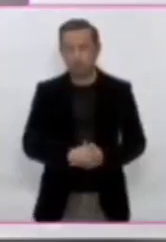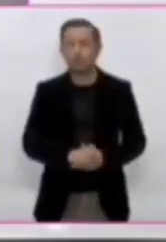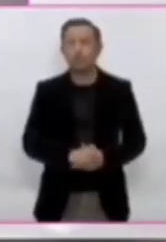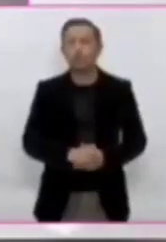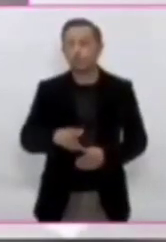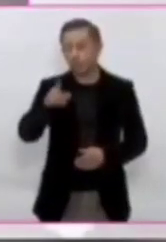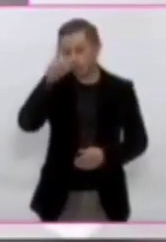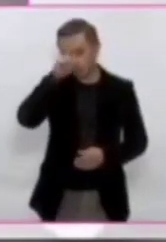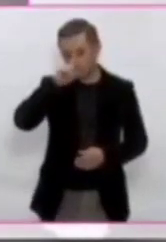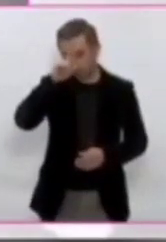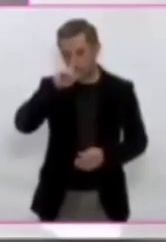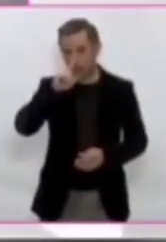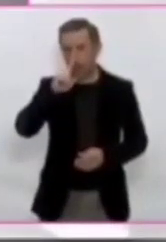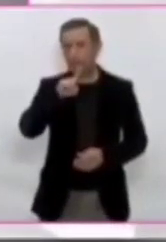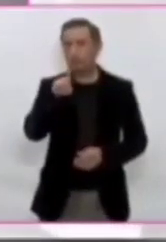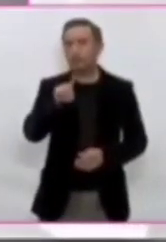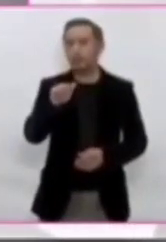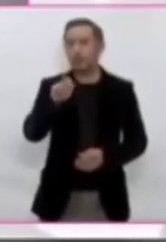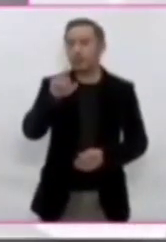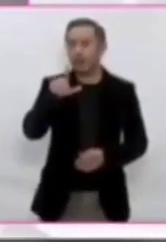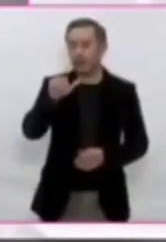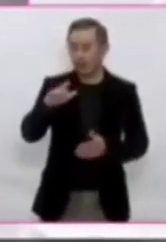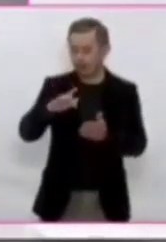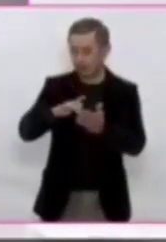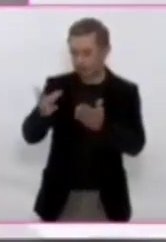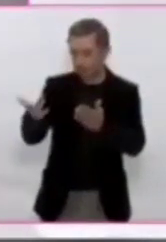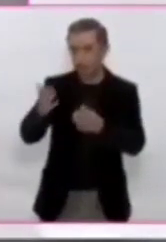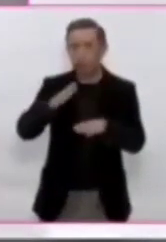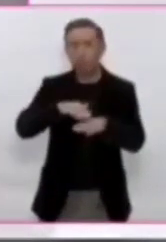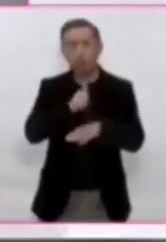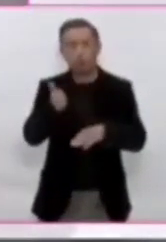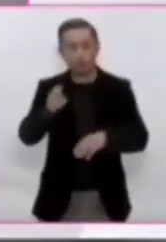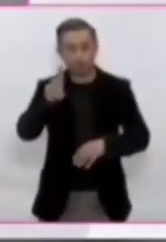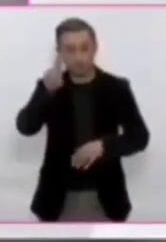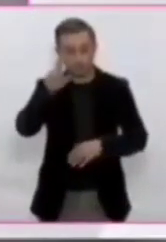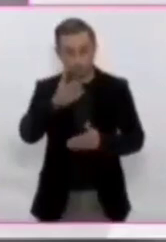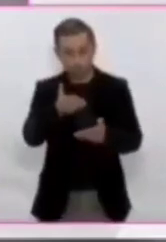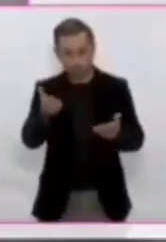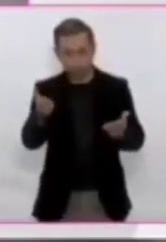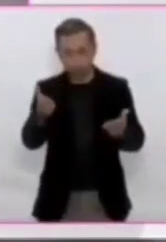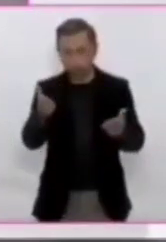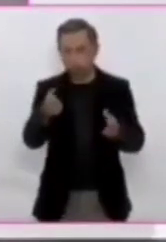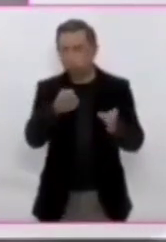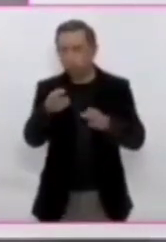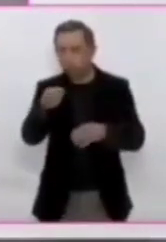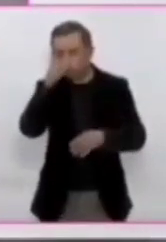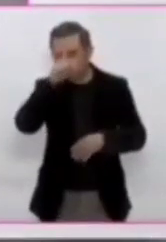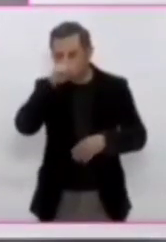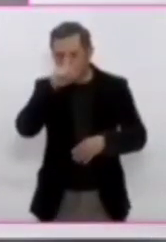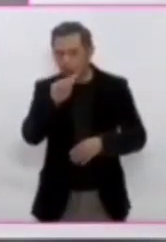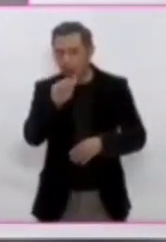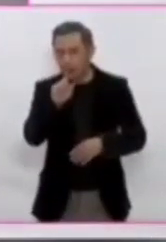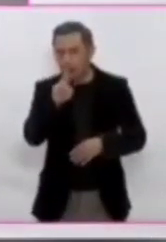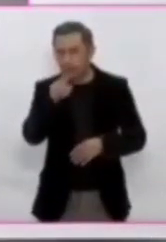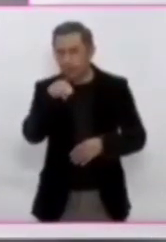Gracias, consejera Zavala. ¿Alguna otra intervención? La consejera, sí, presidente, la consejera.